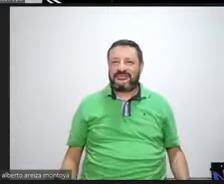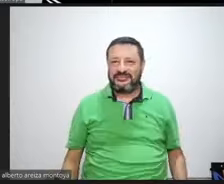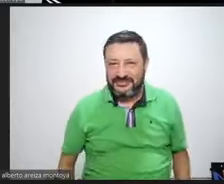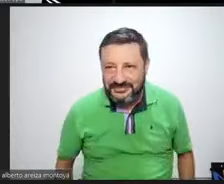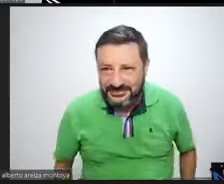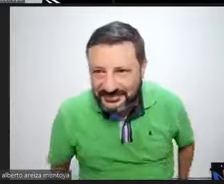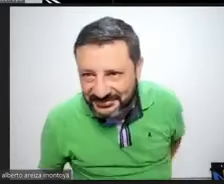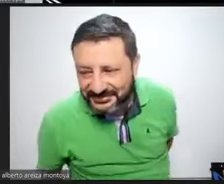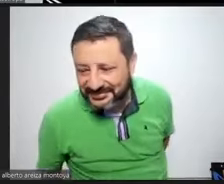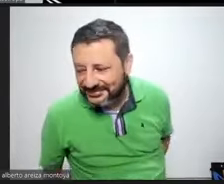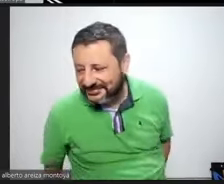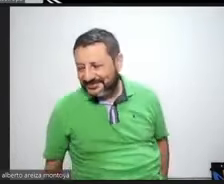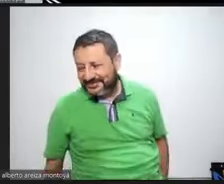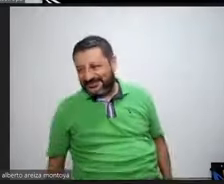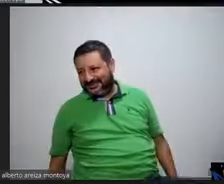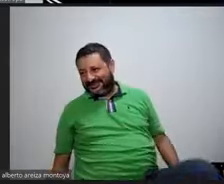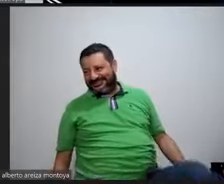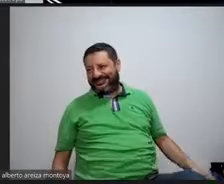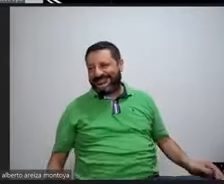en Google.